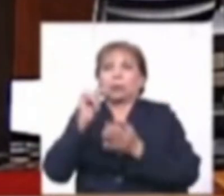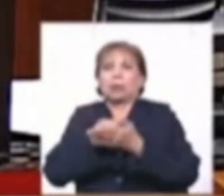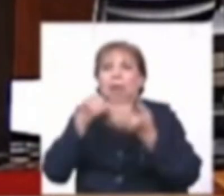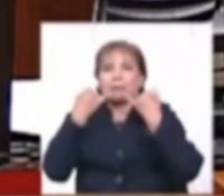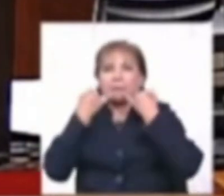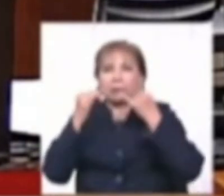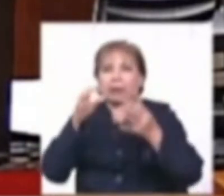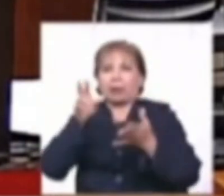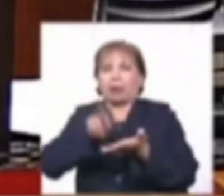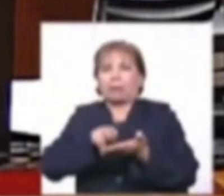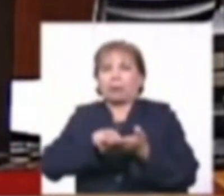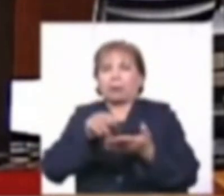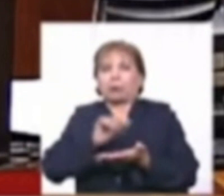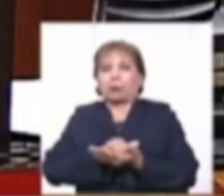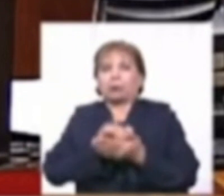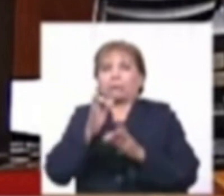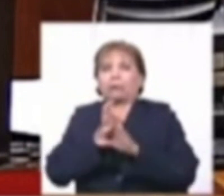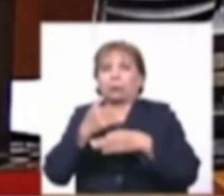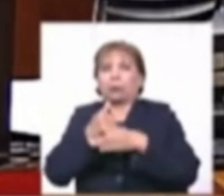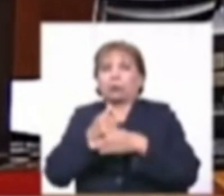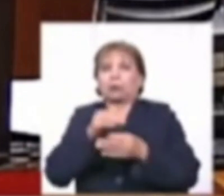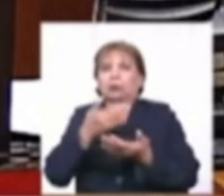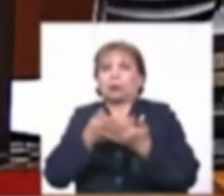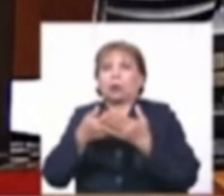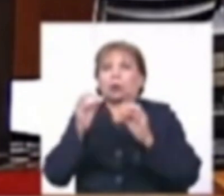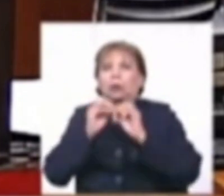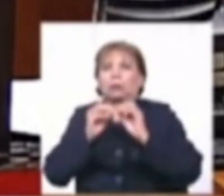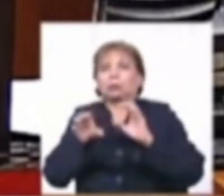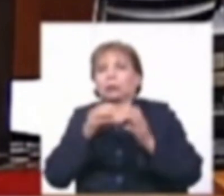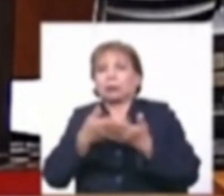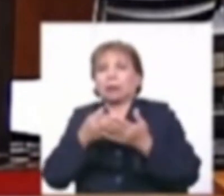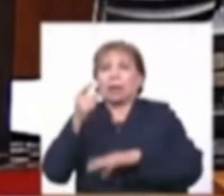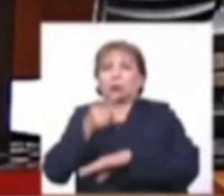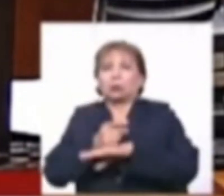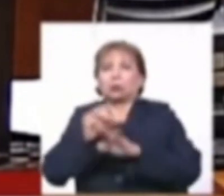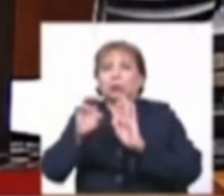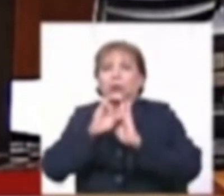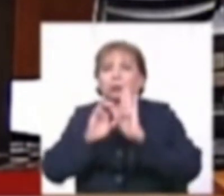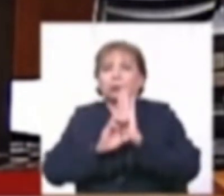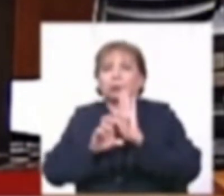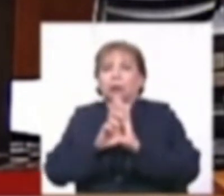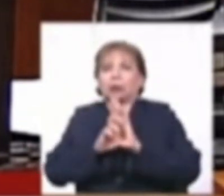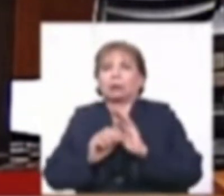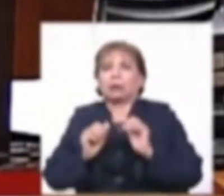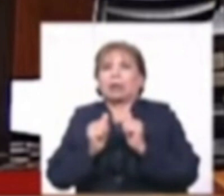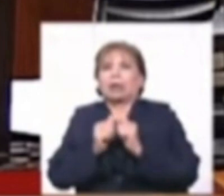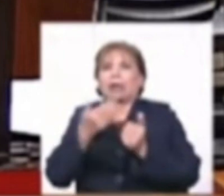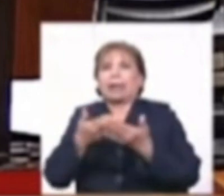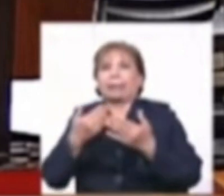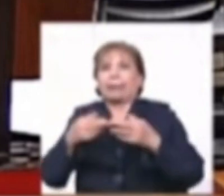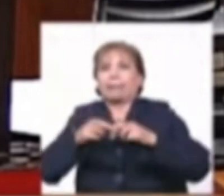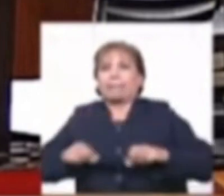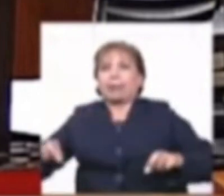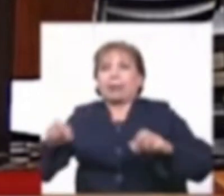informe aprobado y de formular las correspondientes acusaciones constitucionales ante el